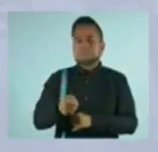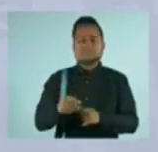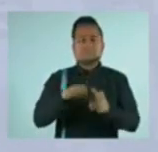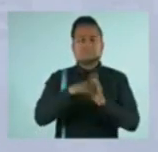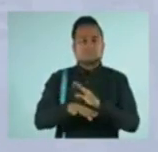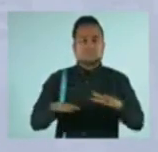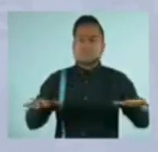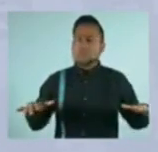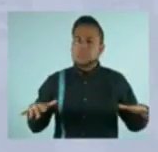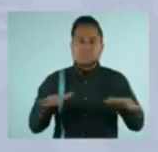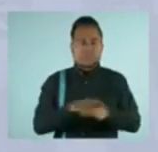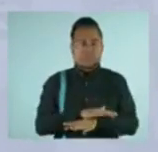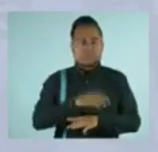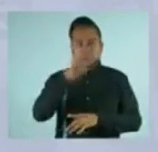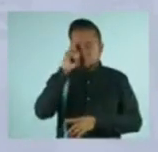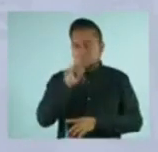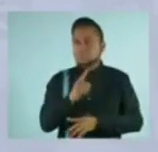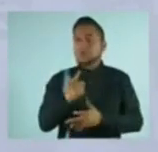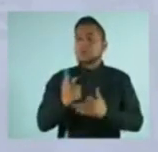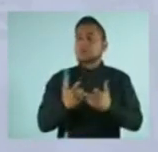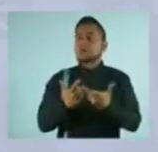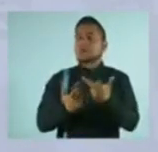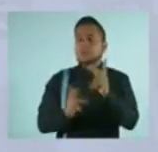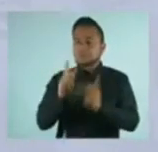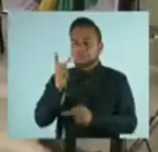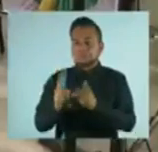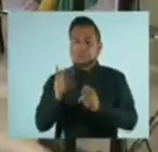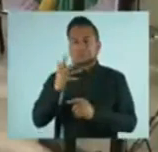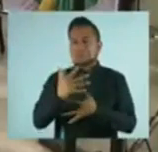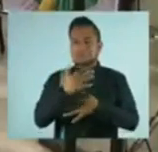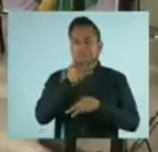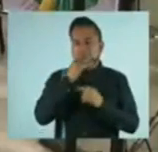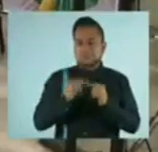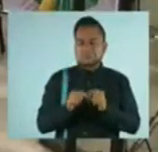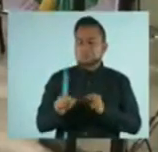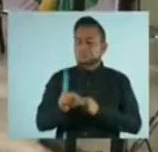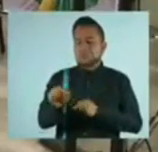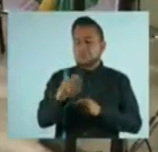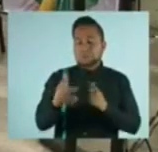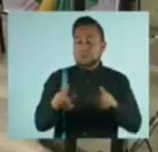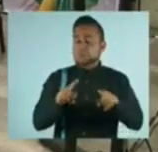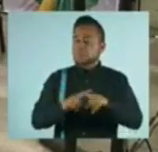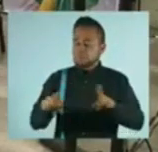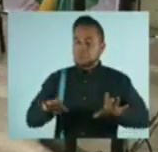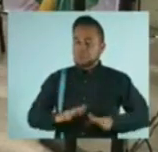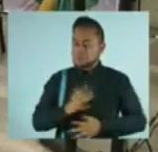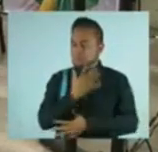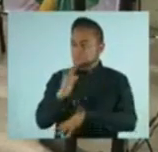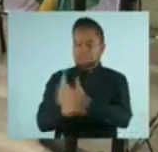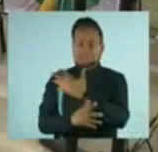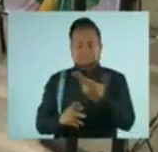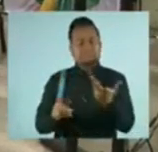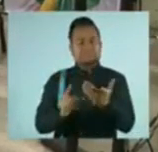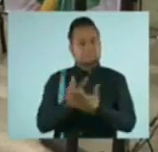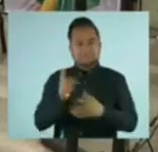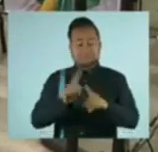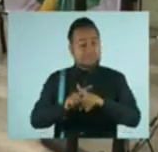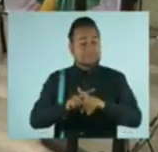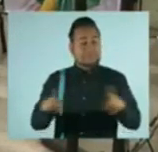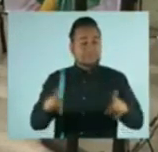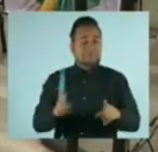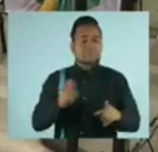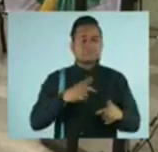supuesto cambia y la vegetación, y lo tenemos a 10-15 minutos del pueblo. Tenemos también